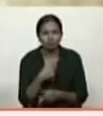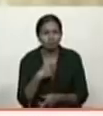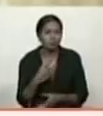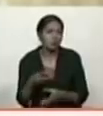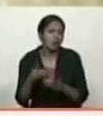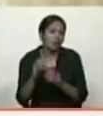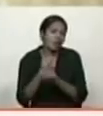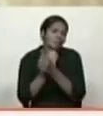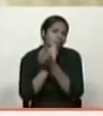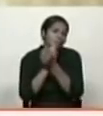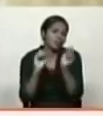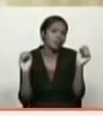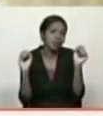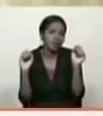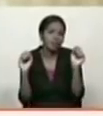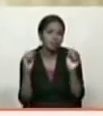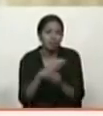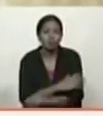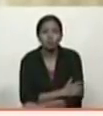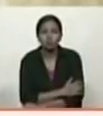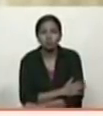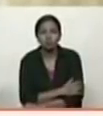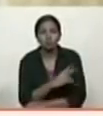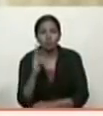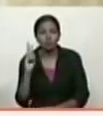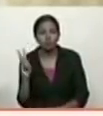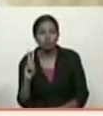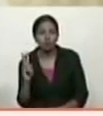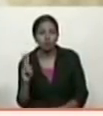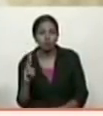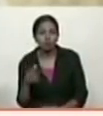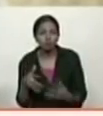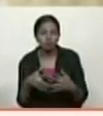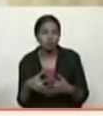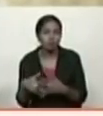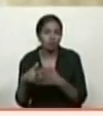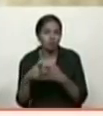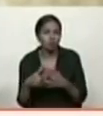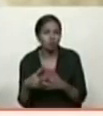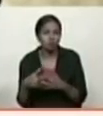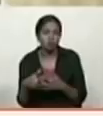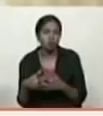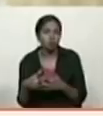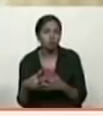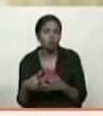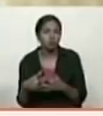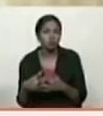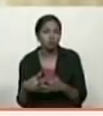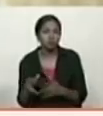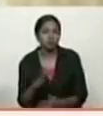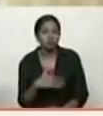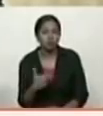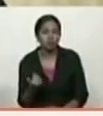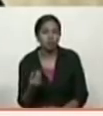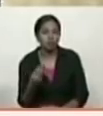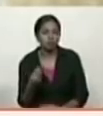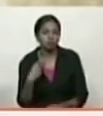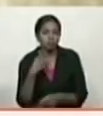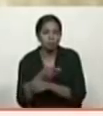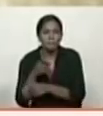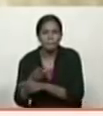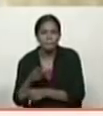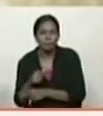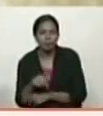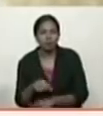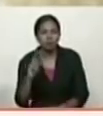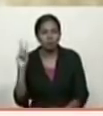la oposición venezolana de los Estados Unidos, del señor Bolton y sus intentos de dar órdenes en Venezuela, del señor